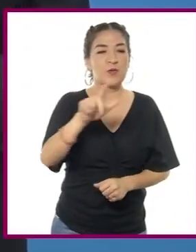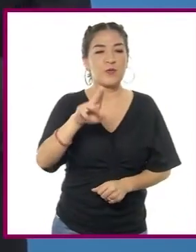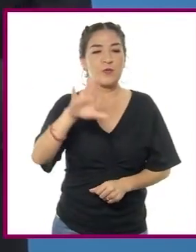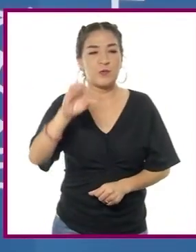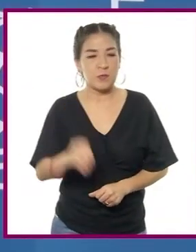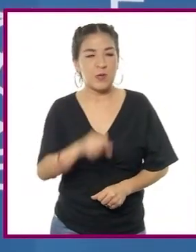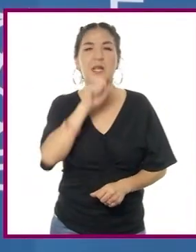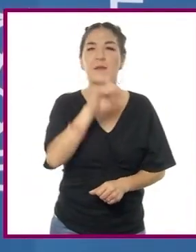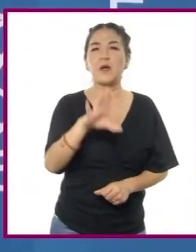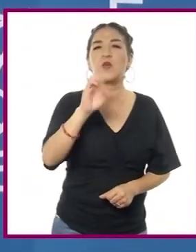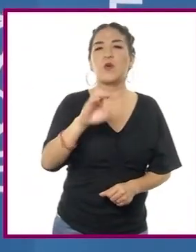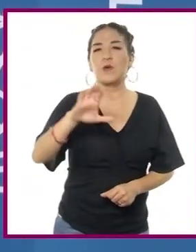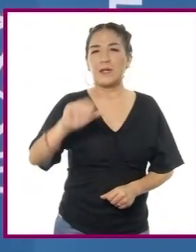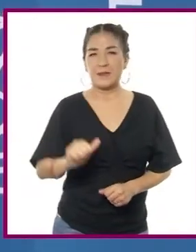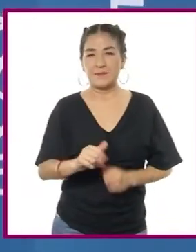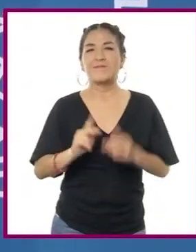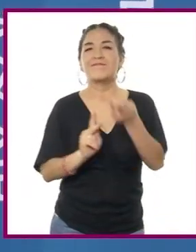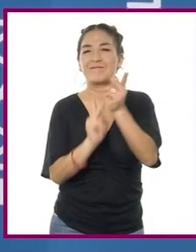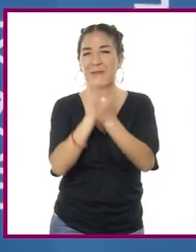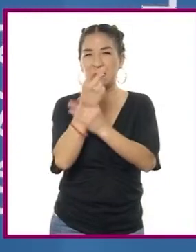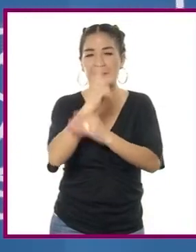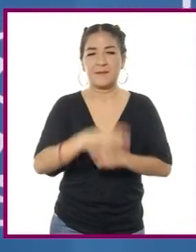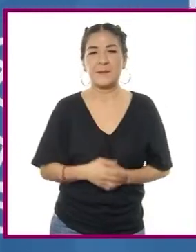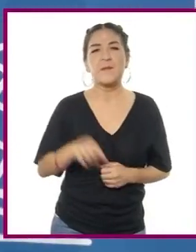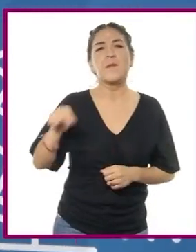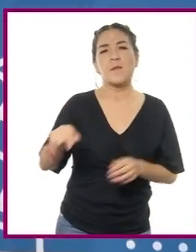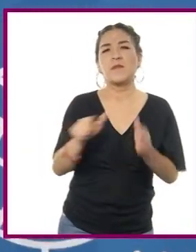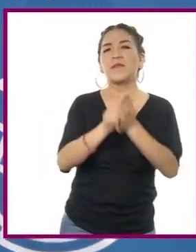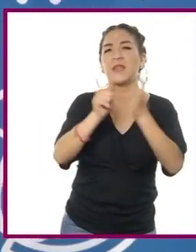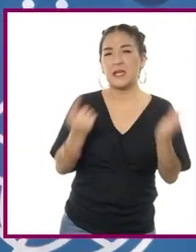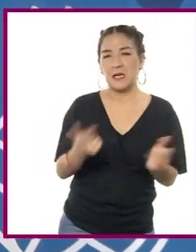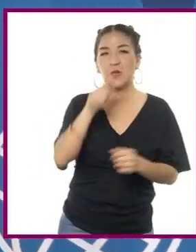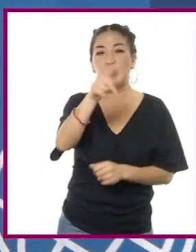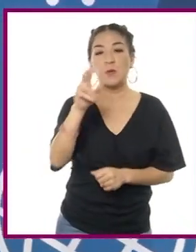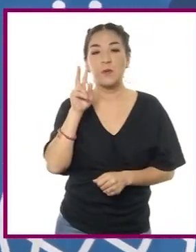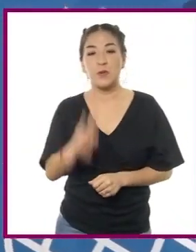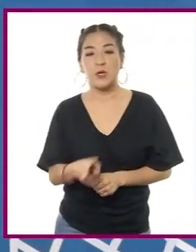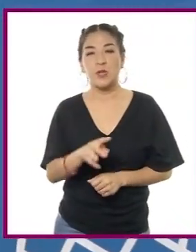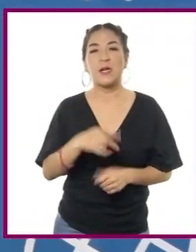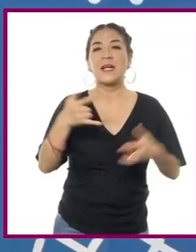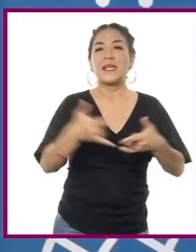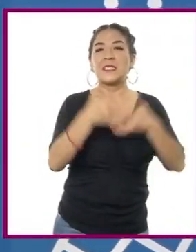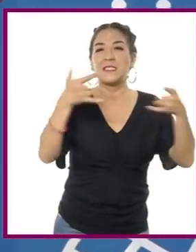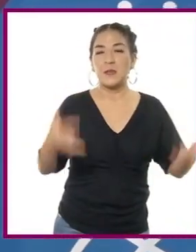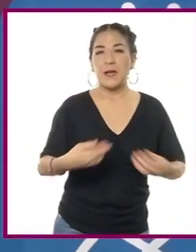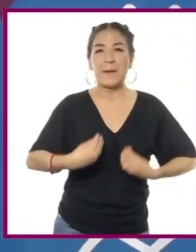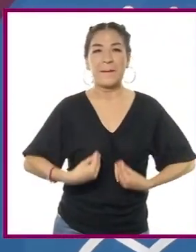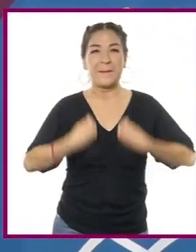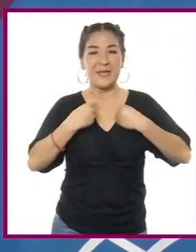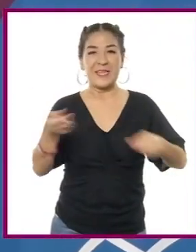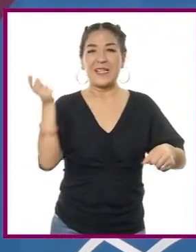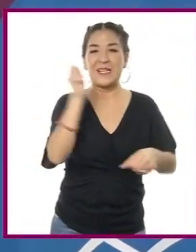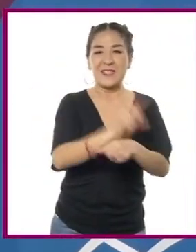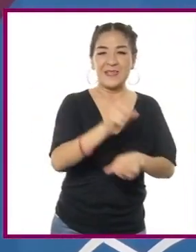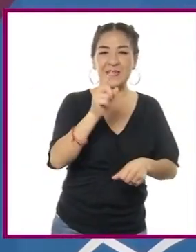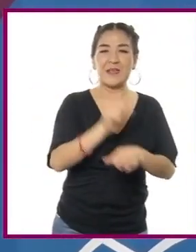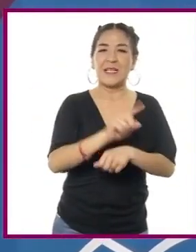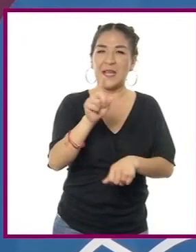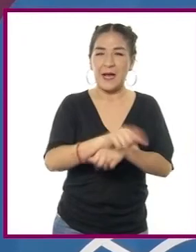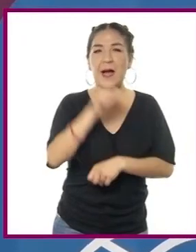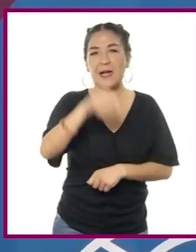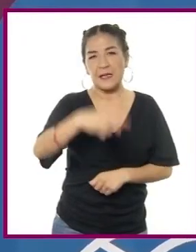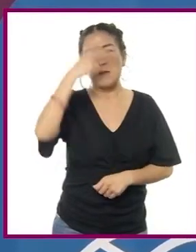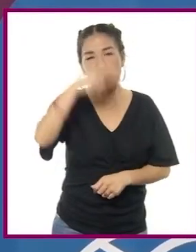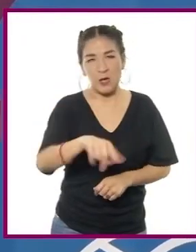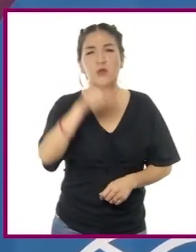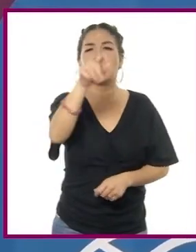coca. Además de su libro de texto y el tomo 2 de Historia de la Vida Cotidiana en México, los